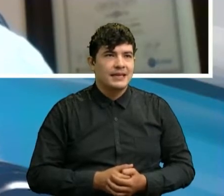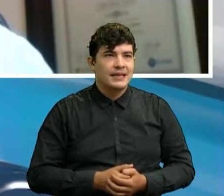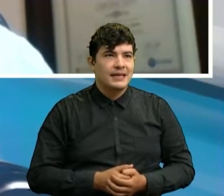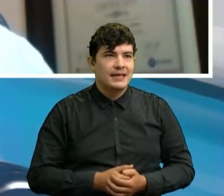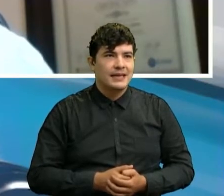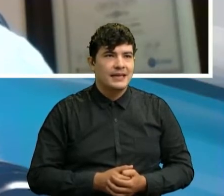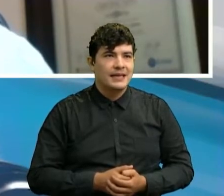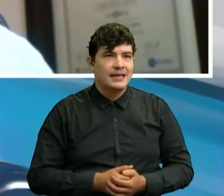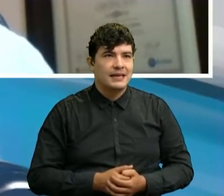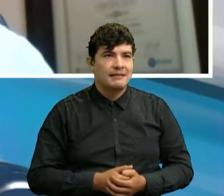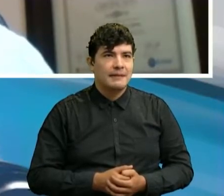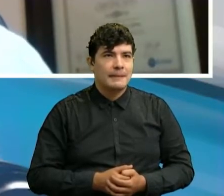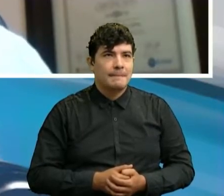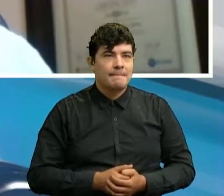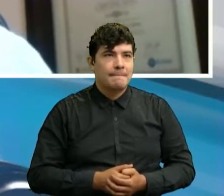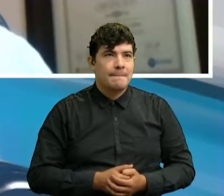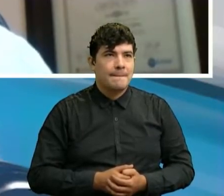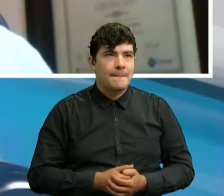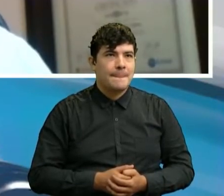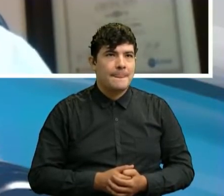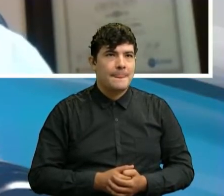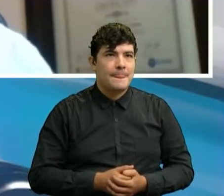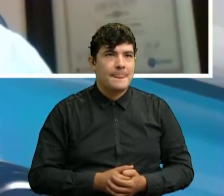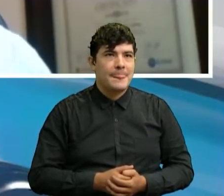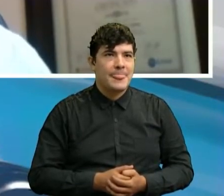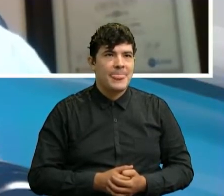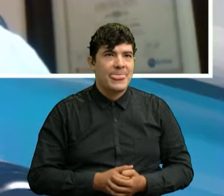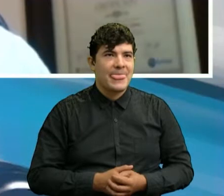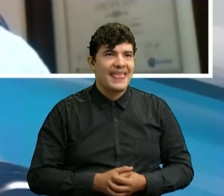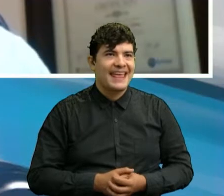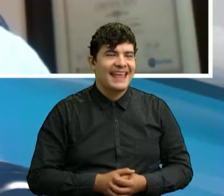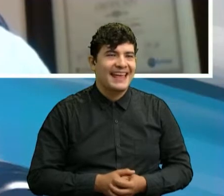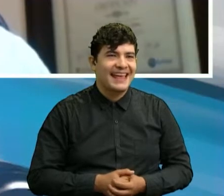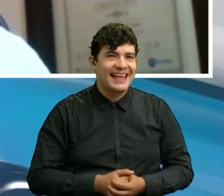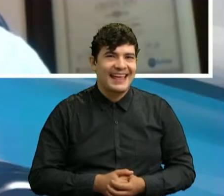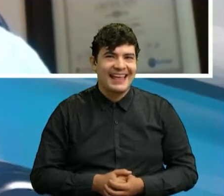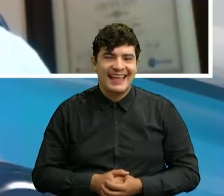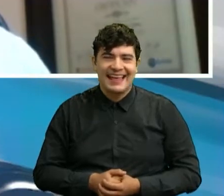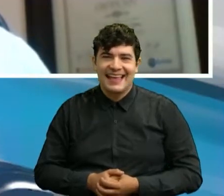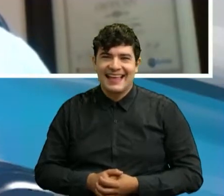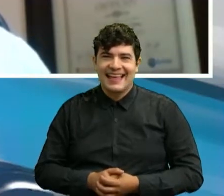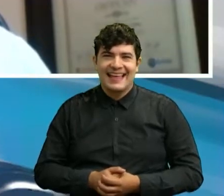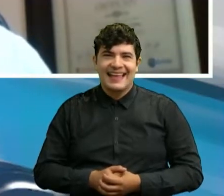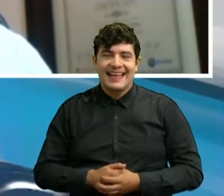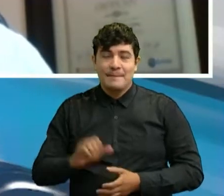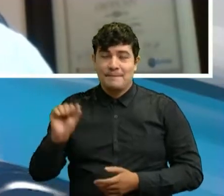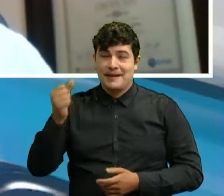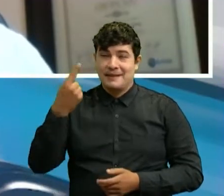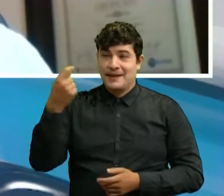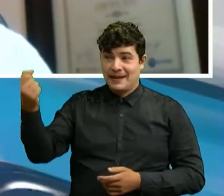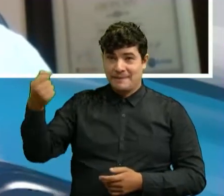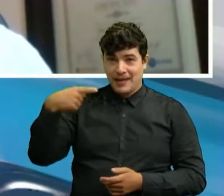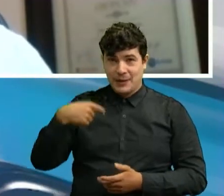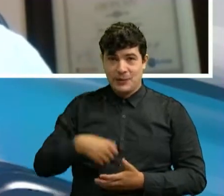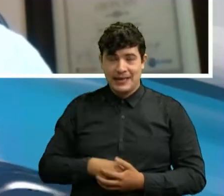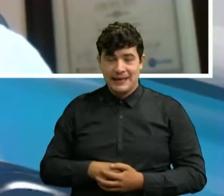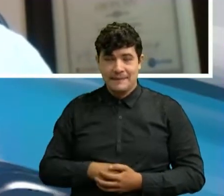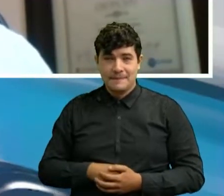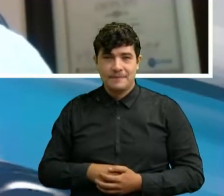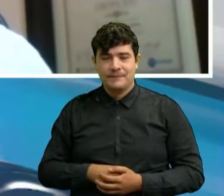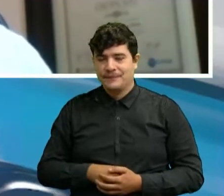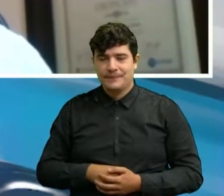Doctor Jorge Luis. Ok, doctora, pensé que se me iba a intervenir. Frente a la primera pregunta, César, no es